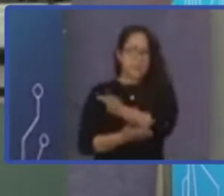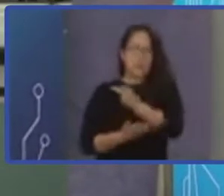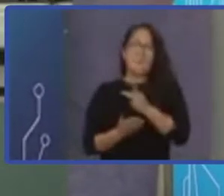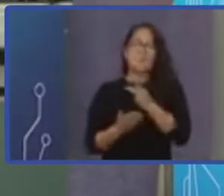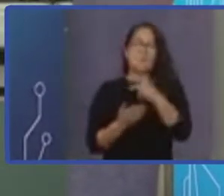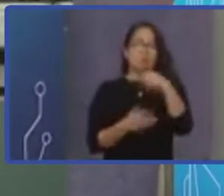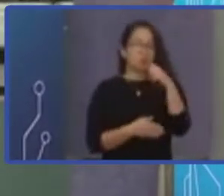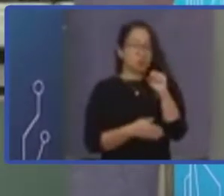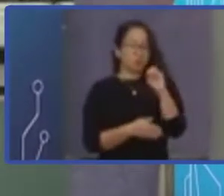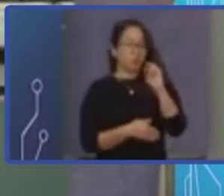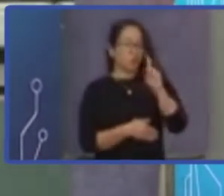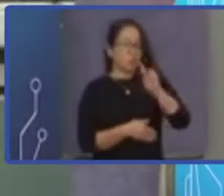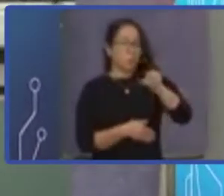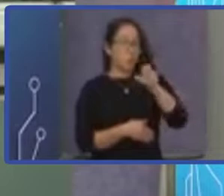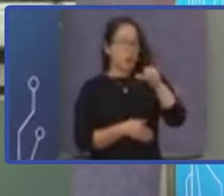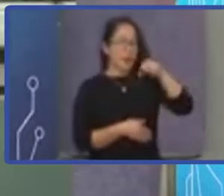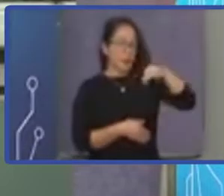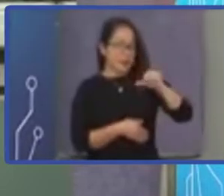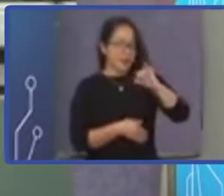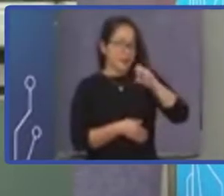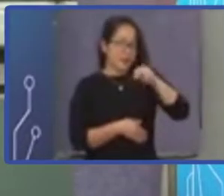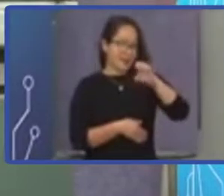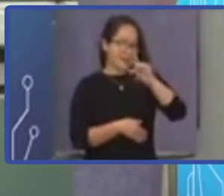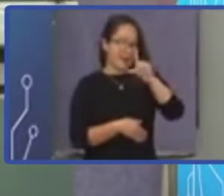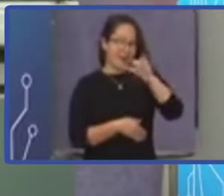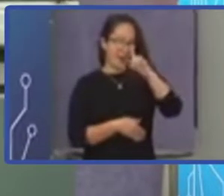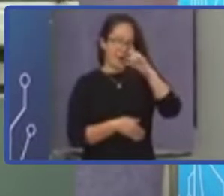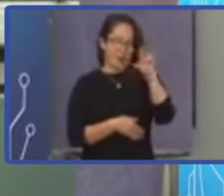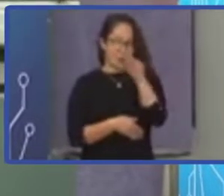Gabriela Frías Villegas. Un fuerte aplauso.